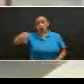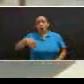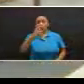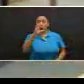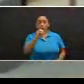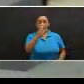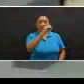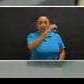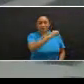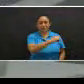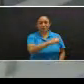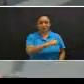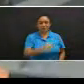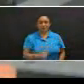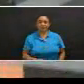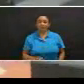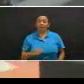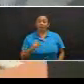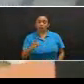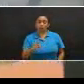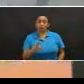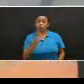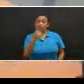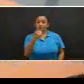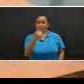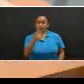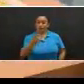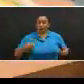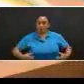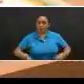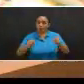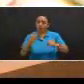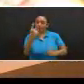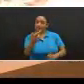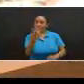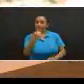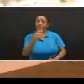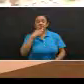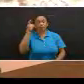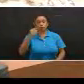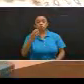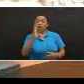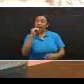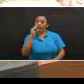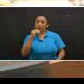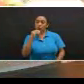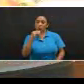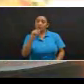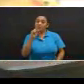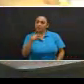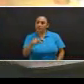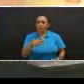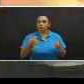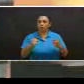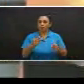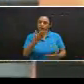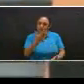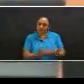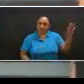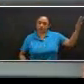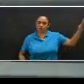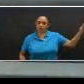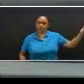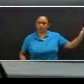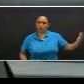primera oportunidad. La primera vez que Dios le habló, y él lo que hizo fue huirle al mandato que Dios